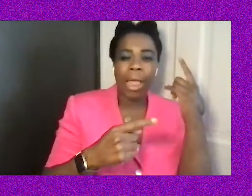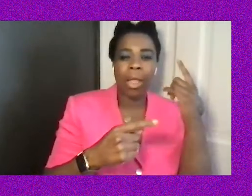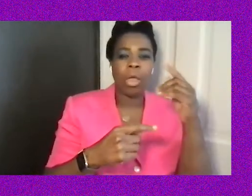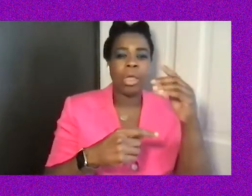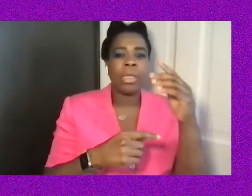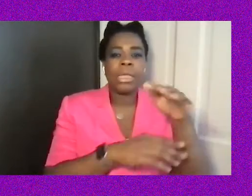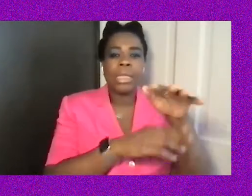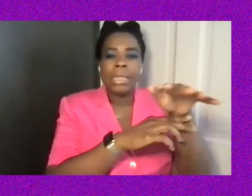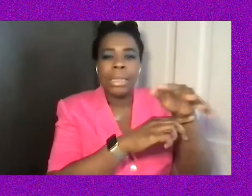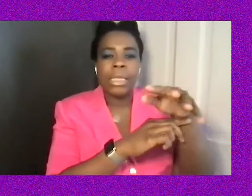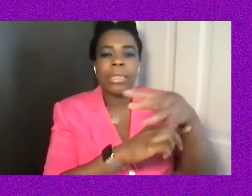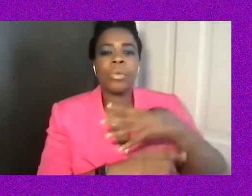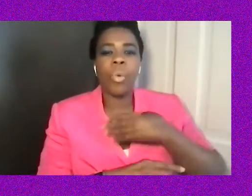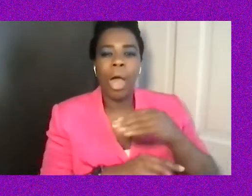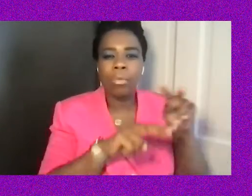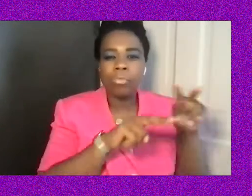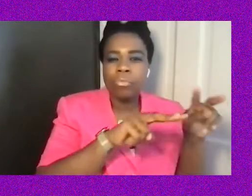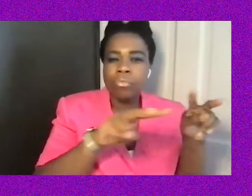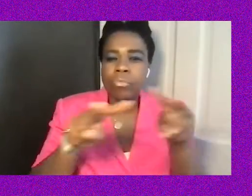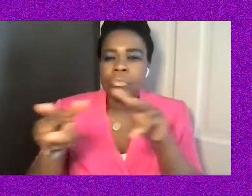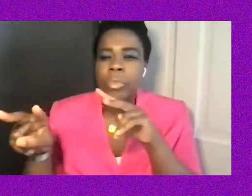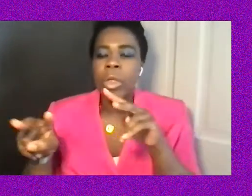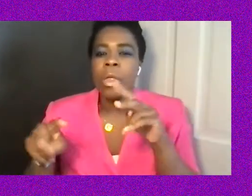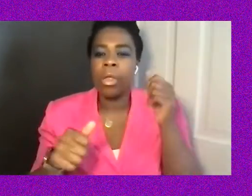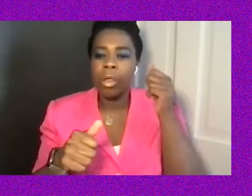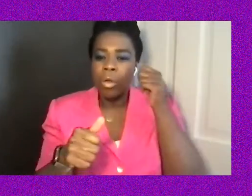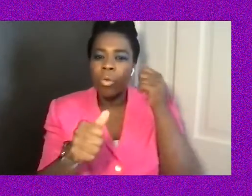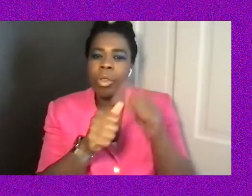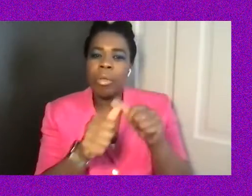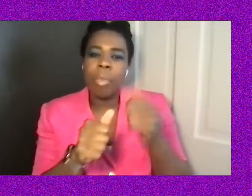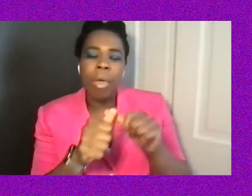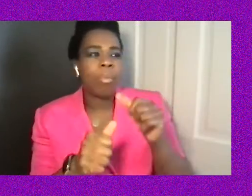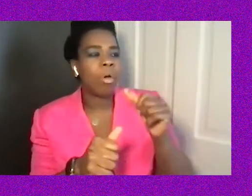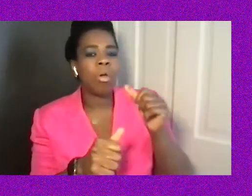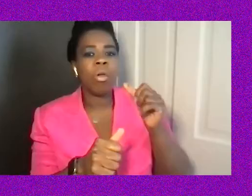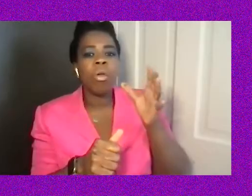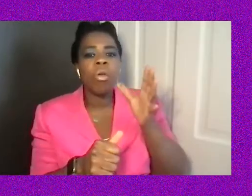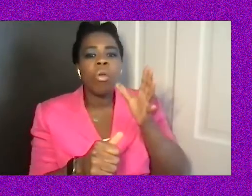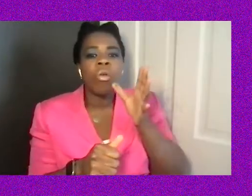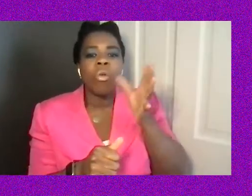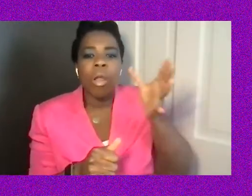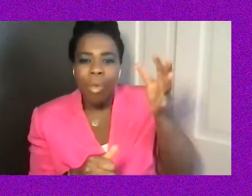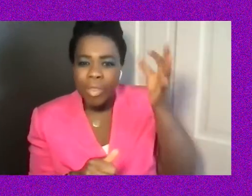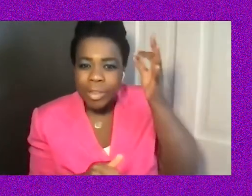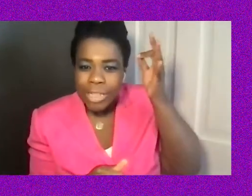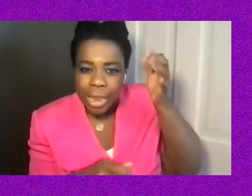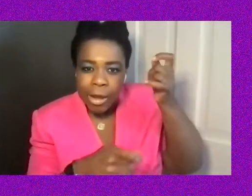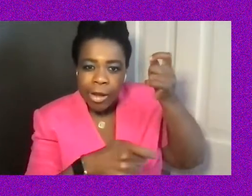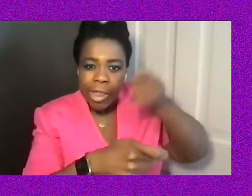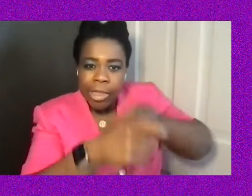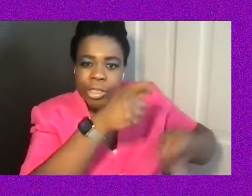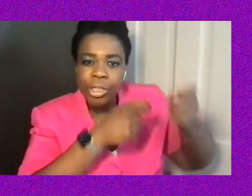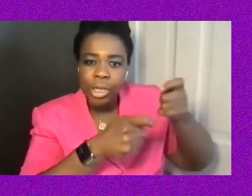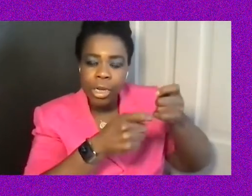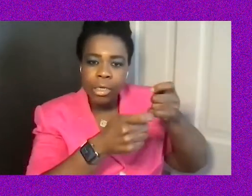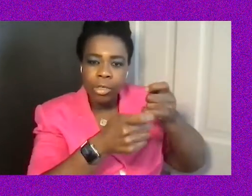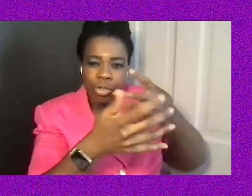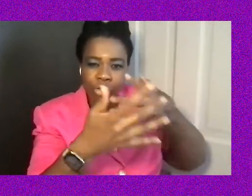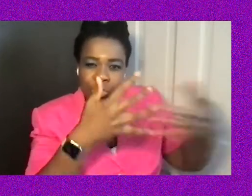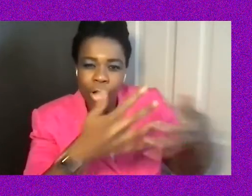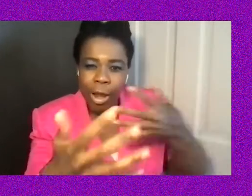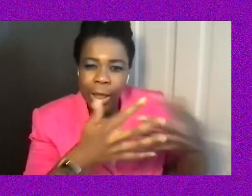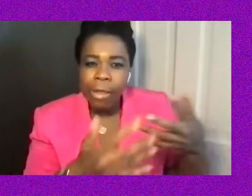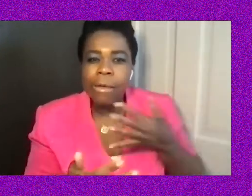reimaginándose, mirando al bosque negro con hojas blancas, acordando de mi abuela y